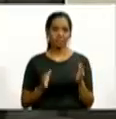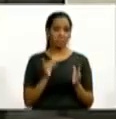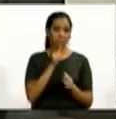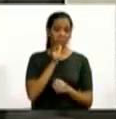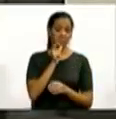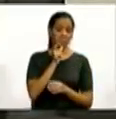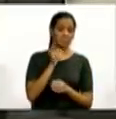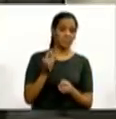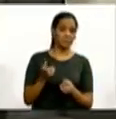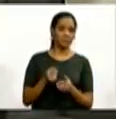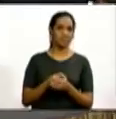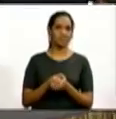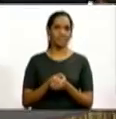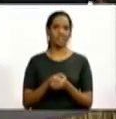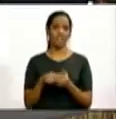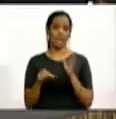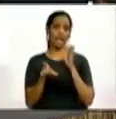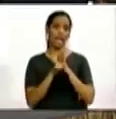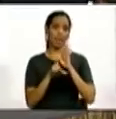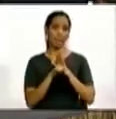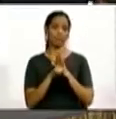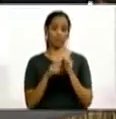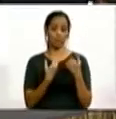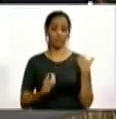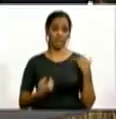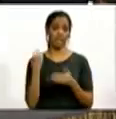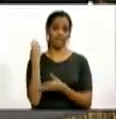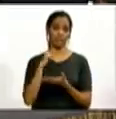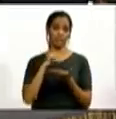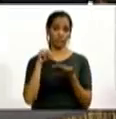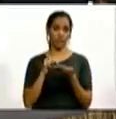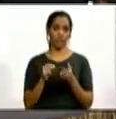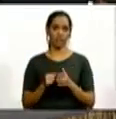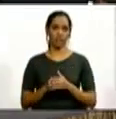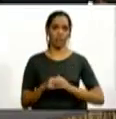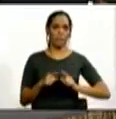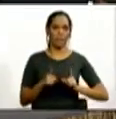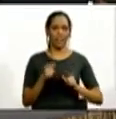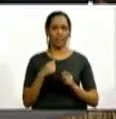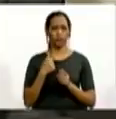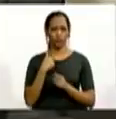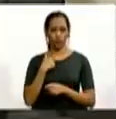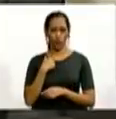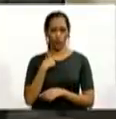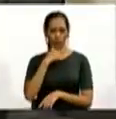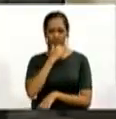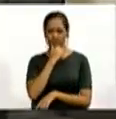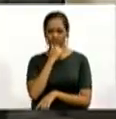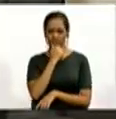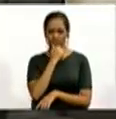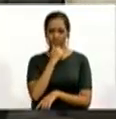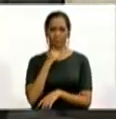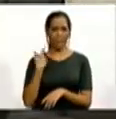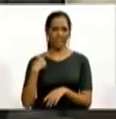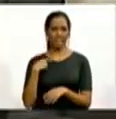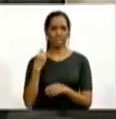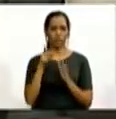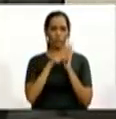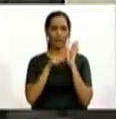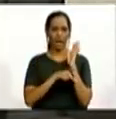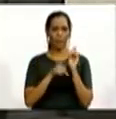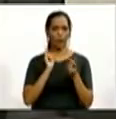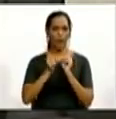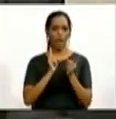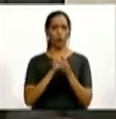tener que hacer un programa. Legalmente es el presidente de la Asamblea Nacional. Sí, pero me quedé pegada en otra cosa. Ahí, vamos a tener que hacer un programa con